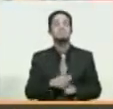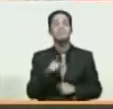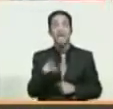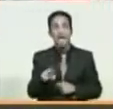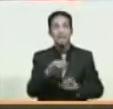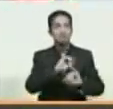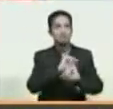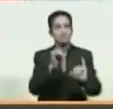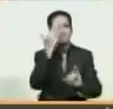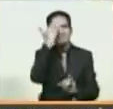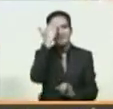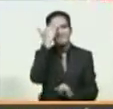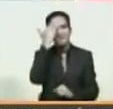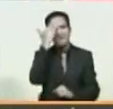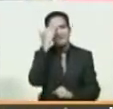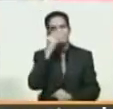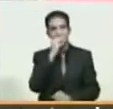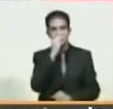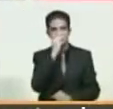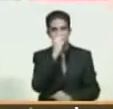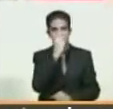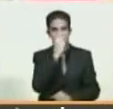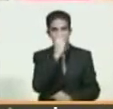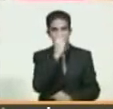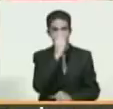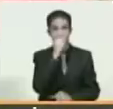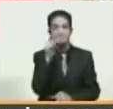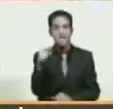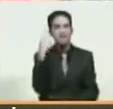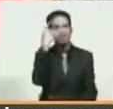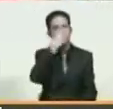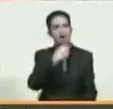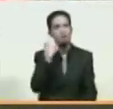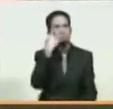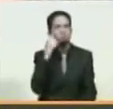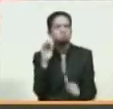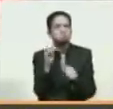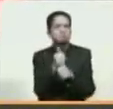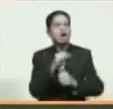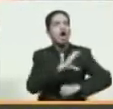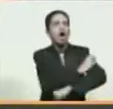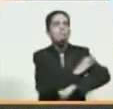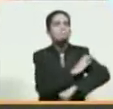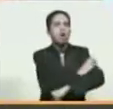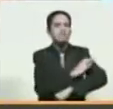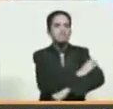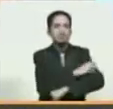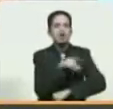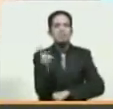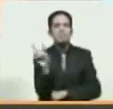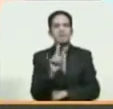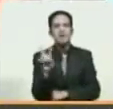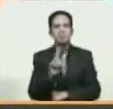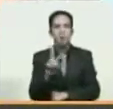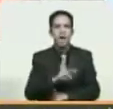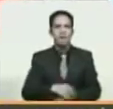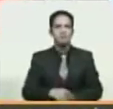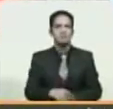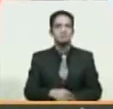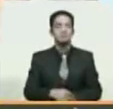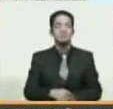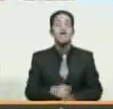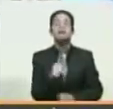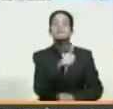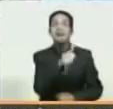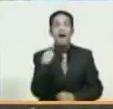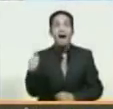rostro de la derecha venezolana, tienen rostro de la oposición extremista venezolana. Cada